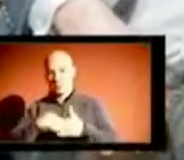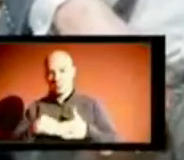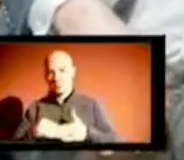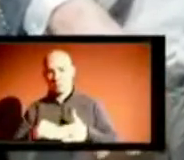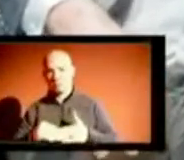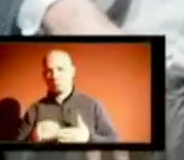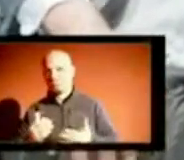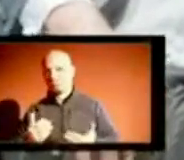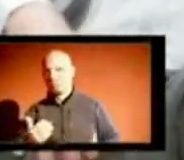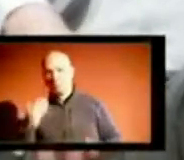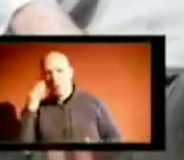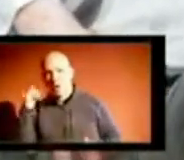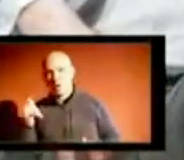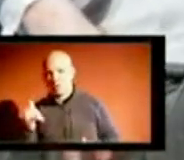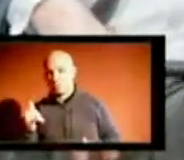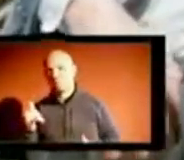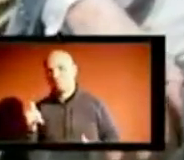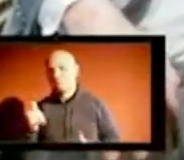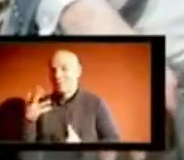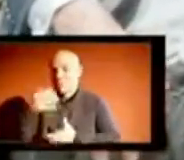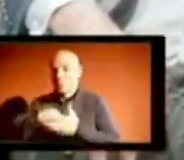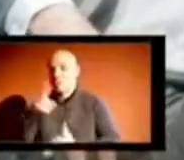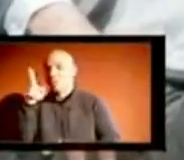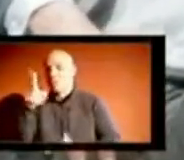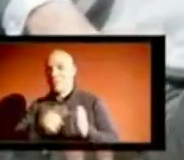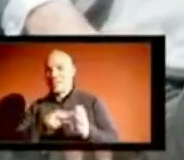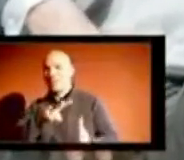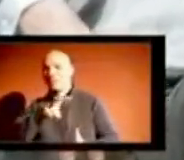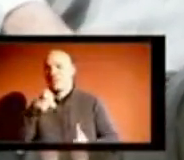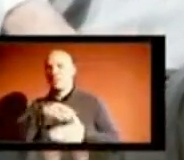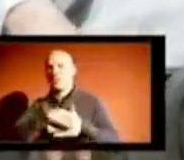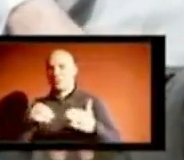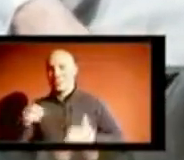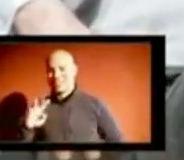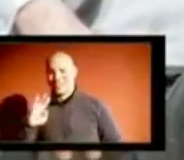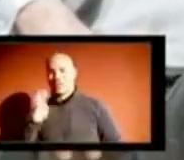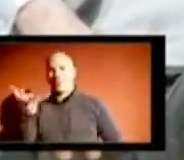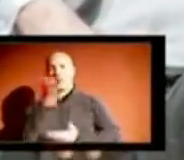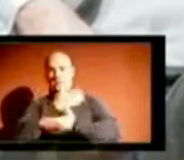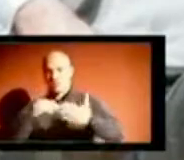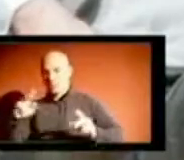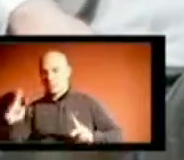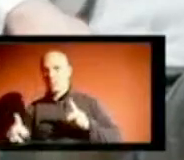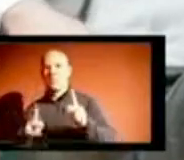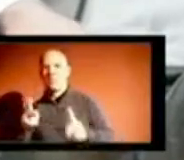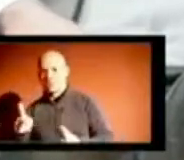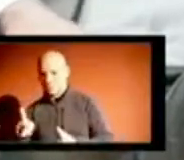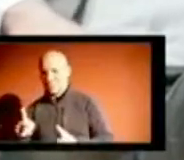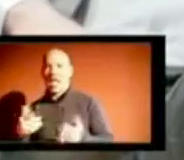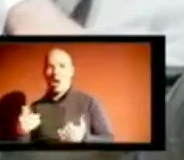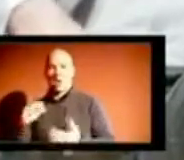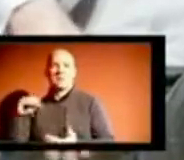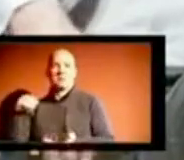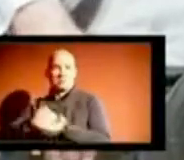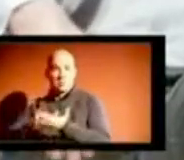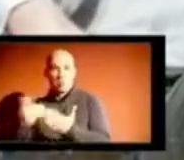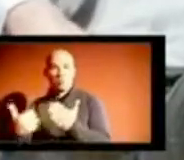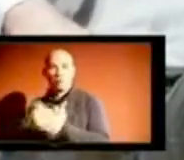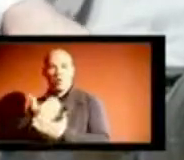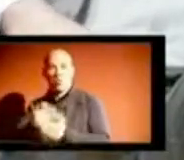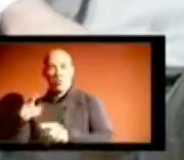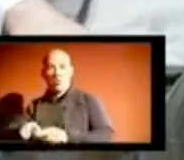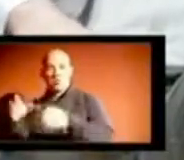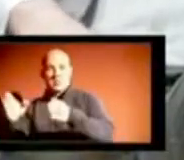eso tiene que ver mucho los $1,200, que era esa cuarta fase de personas que no recibían, ya sea por los nuevos dependientes, que